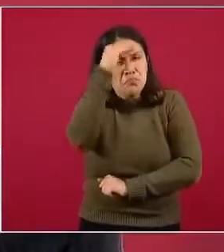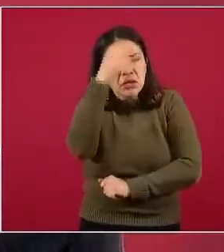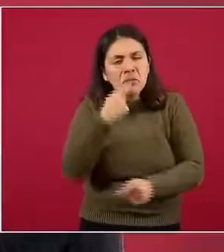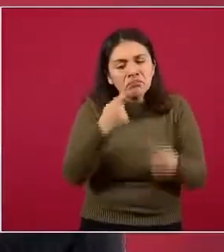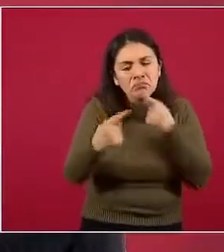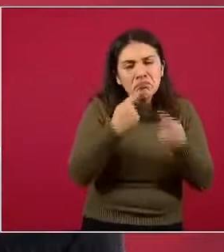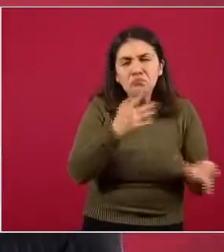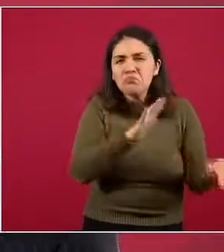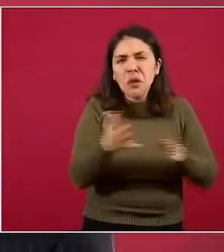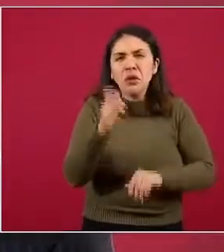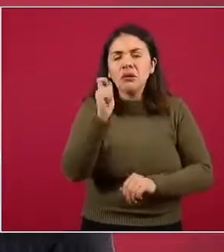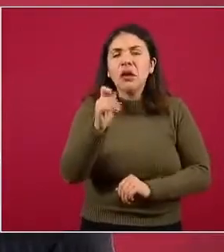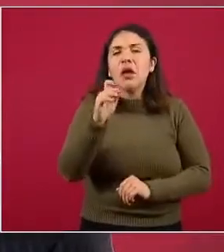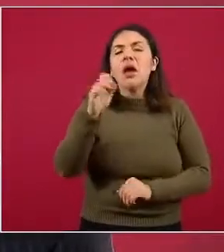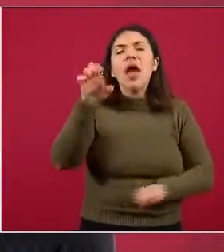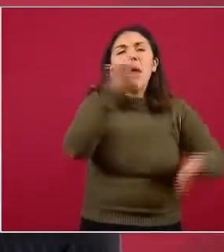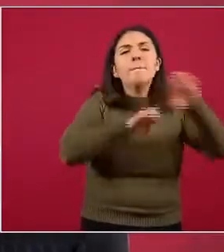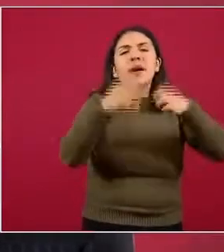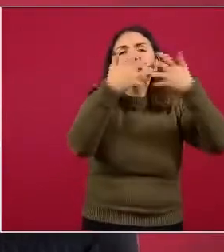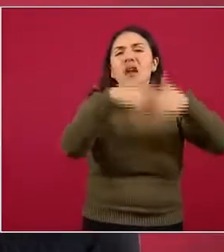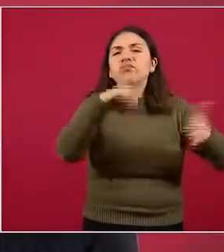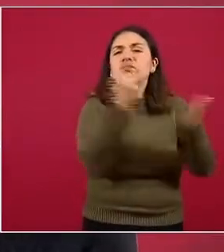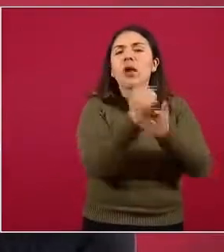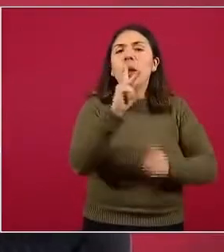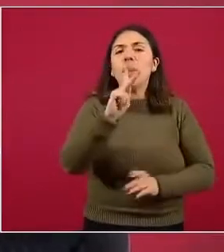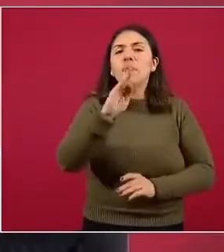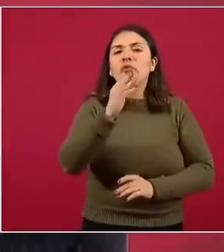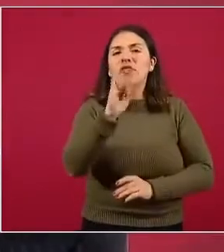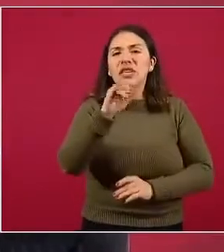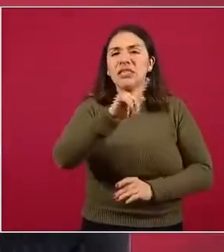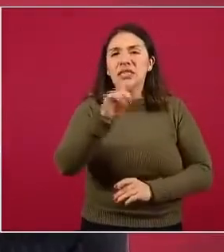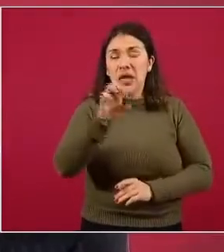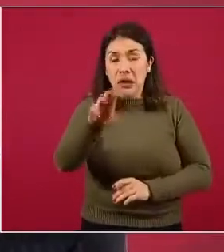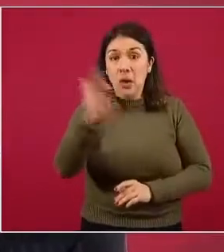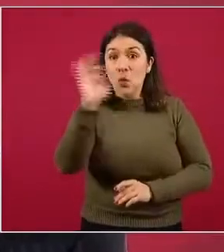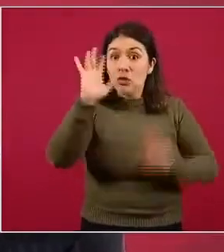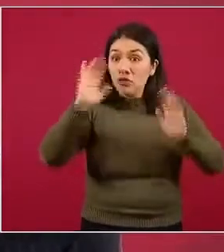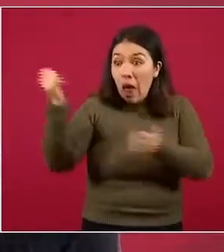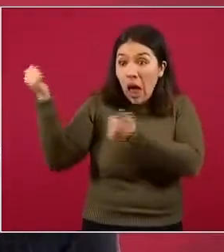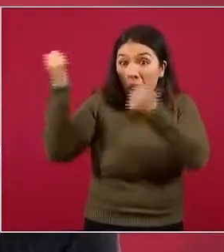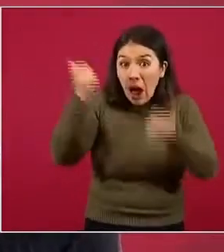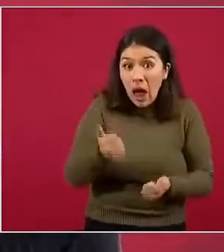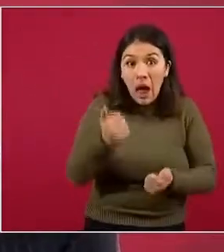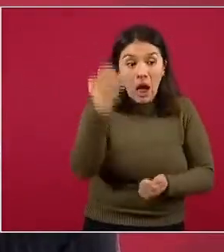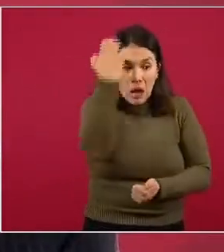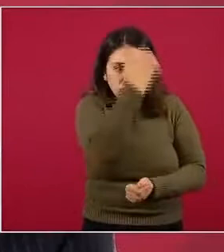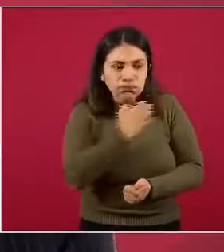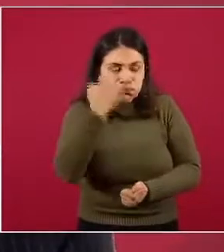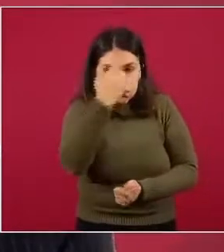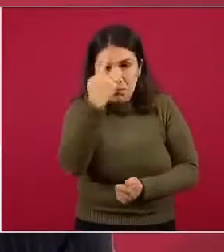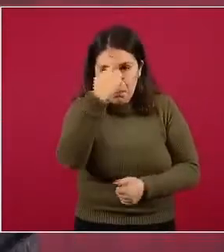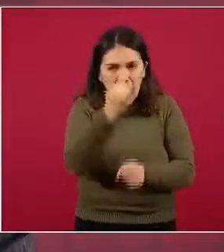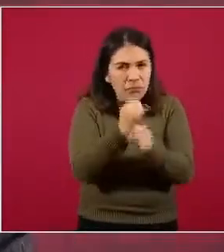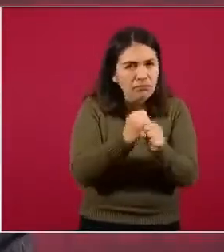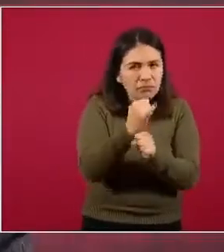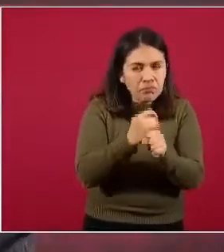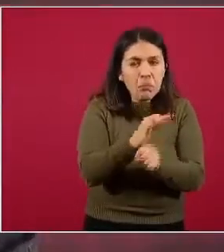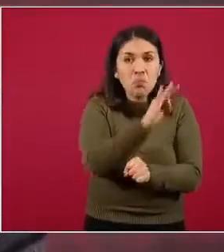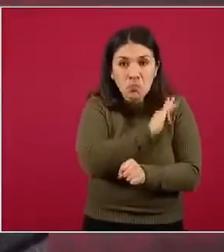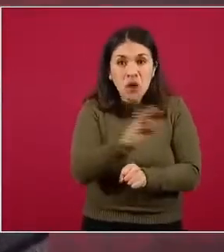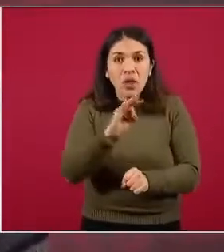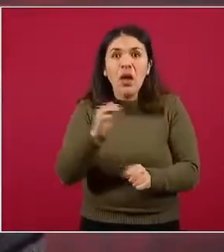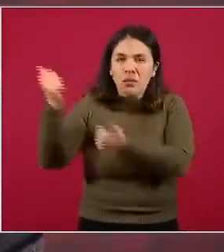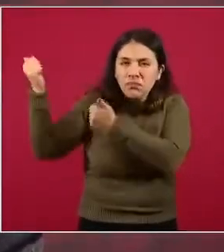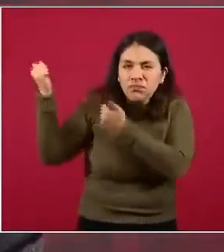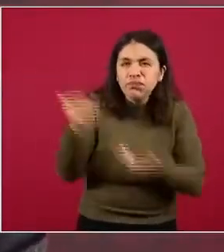primeras vacunas van a ser las de Pfizer. Tan pronto lleguen y pasen por el proceso de inspección y liberación de